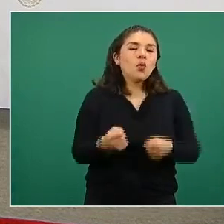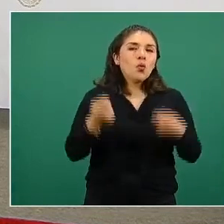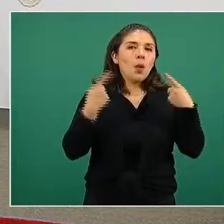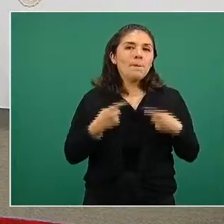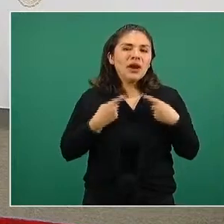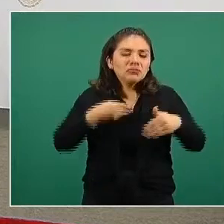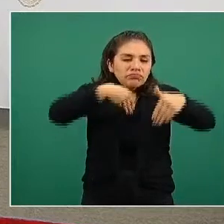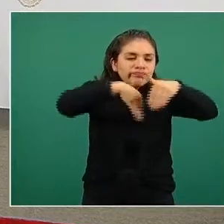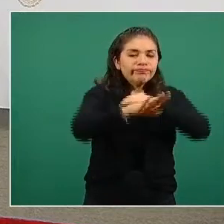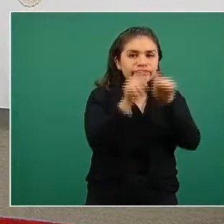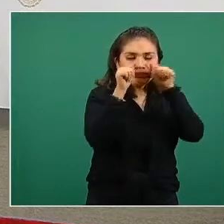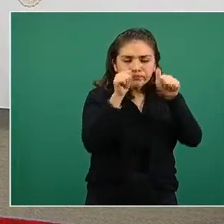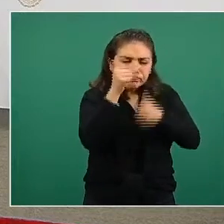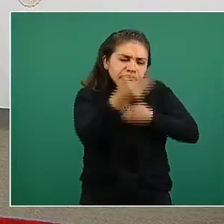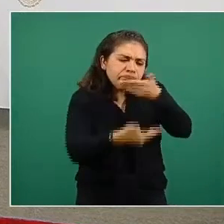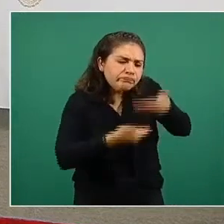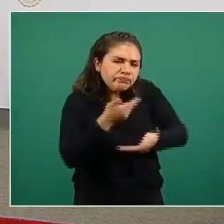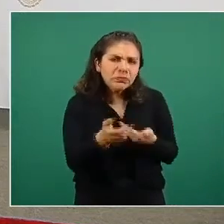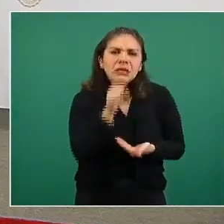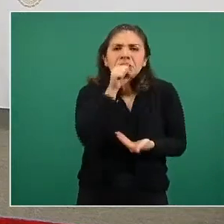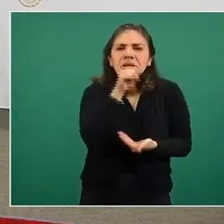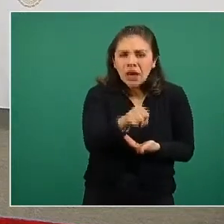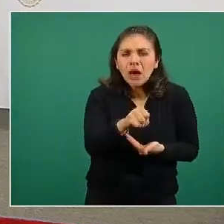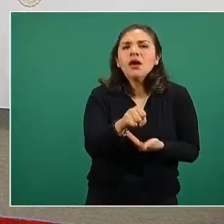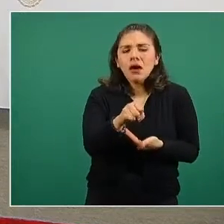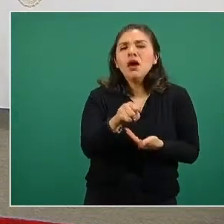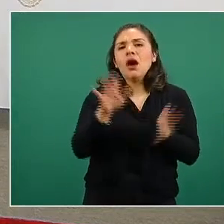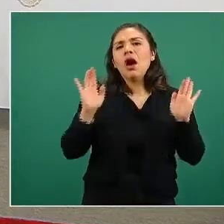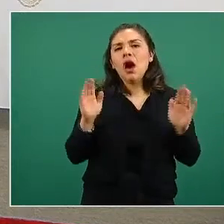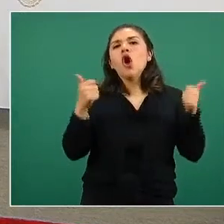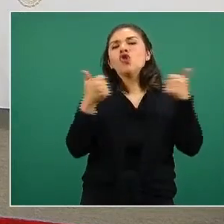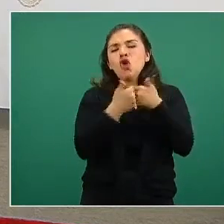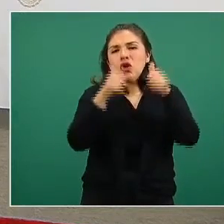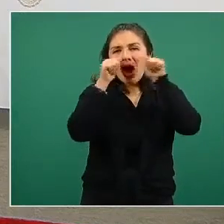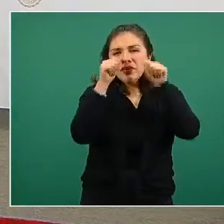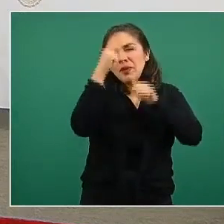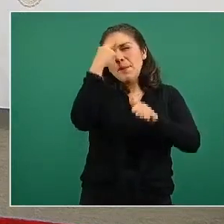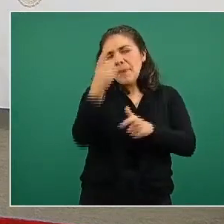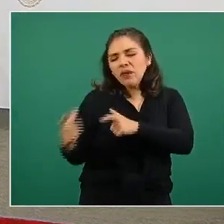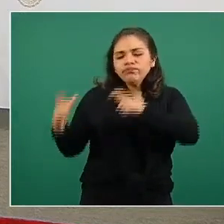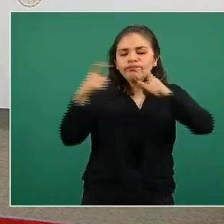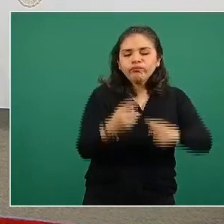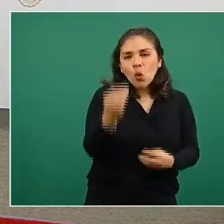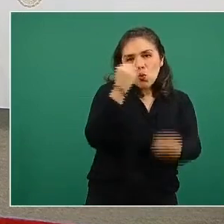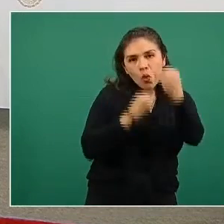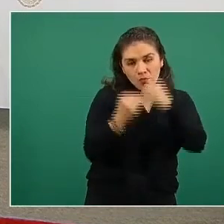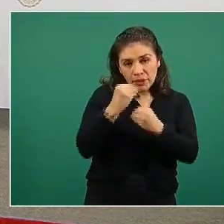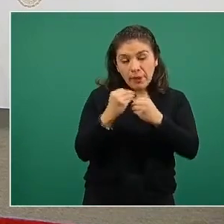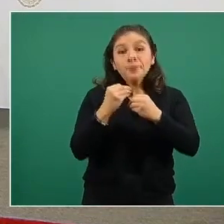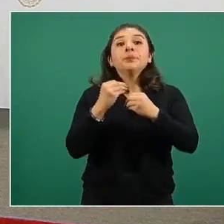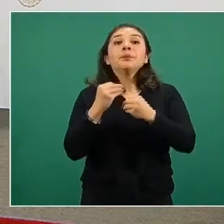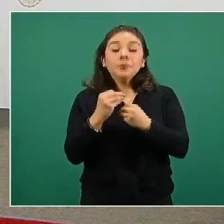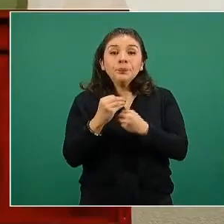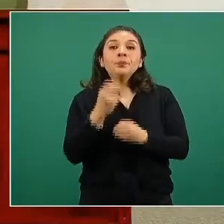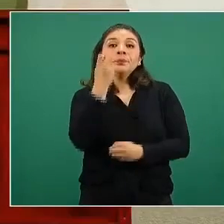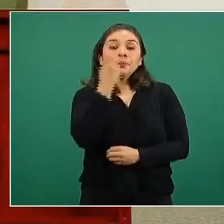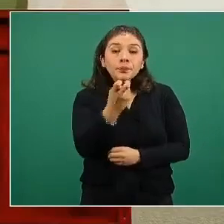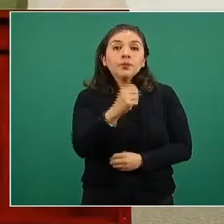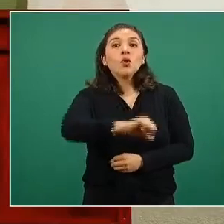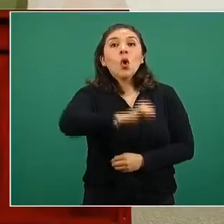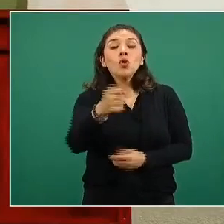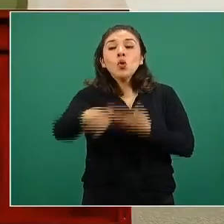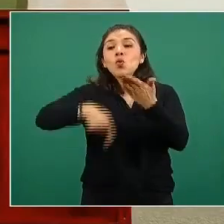la atención de las personas y lógicamente del servicio de sus alimentos. Para efectos de